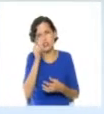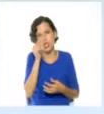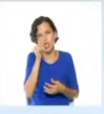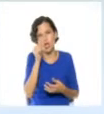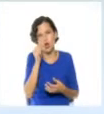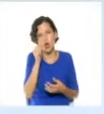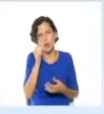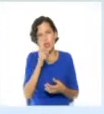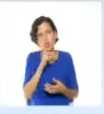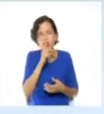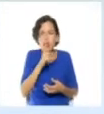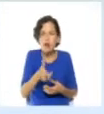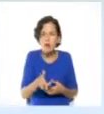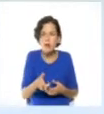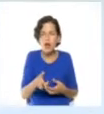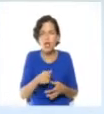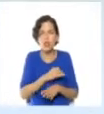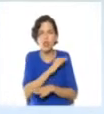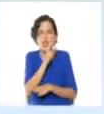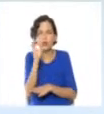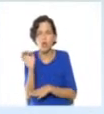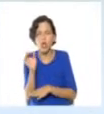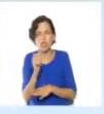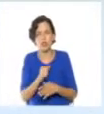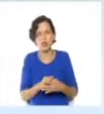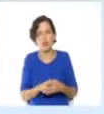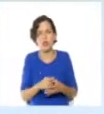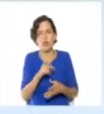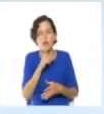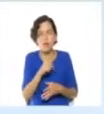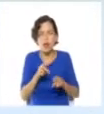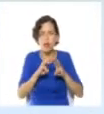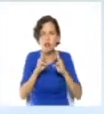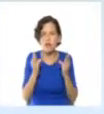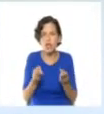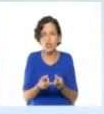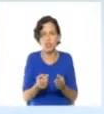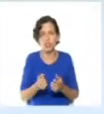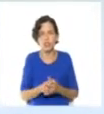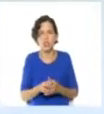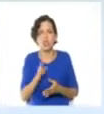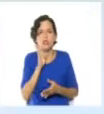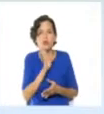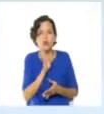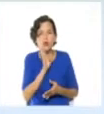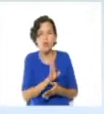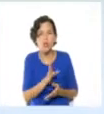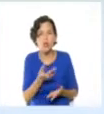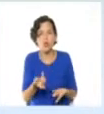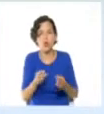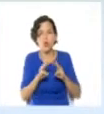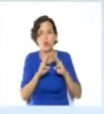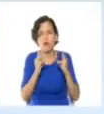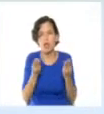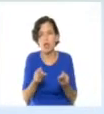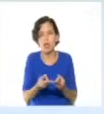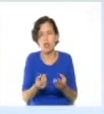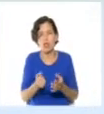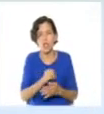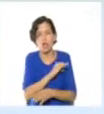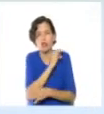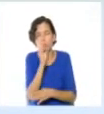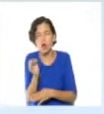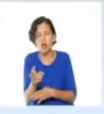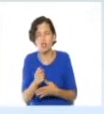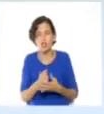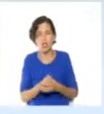hombre en perjuicio de la naturaleza, en perjuicio del planeta Tierra, dañando así de esta manera lo